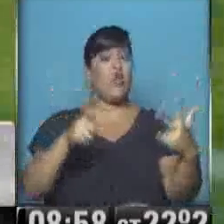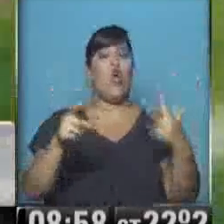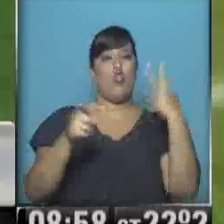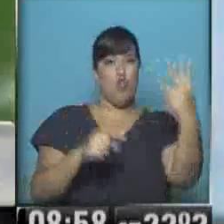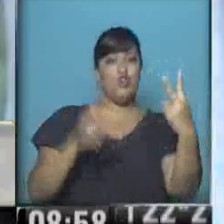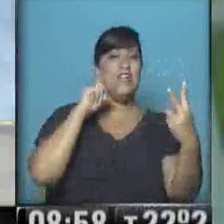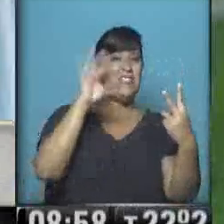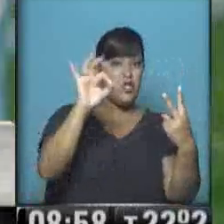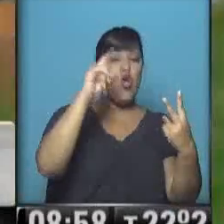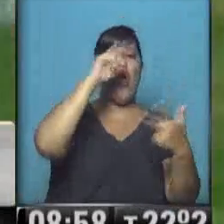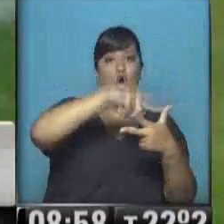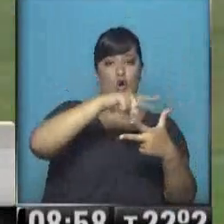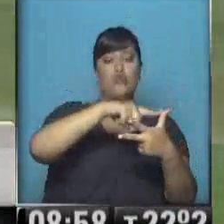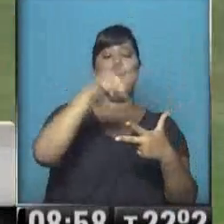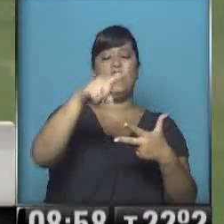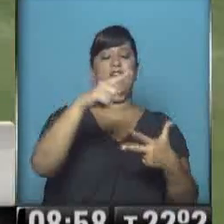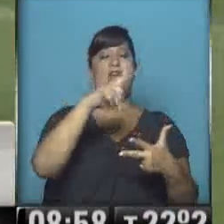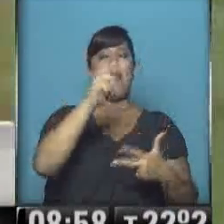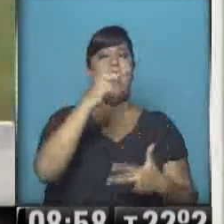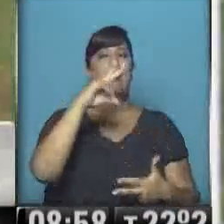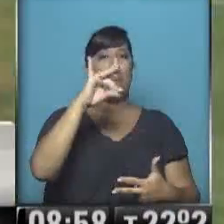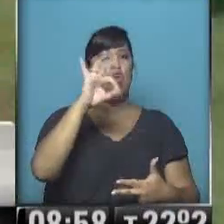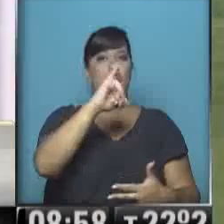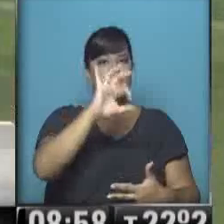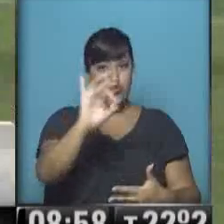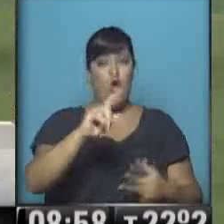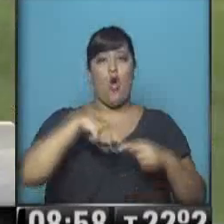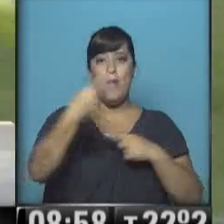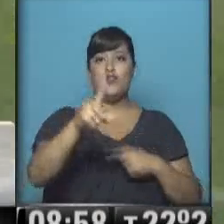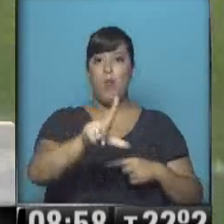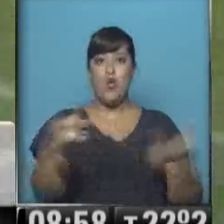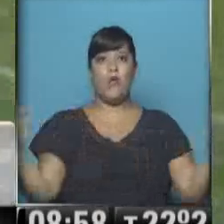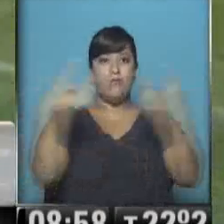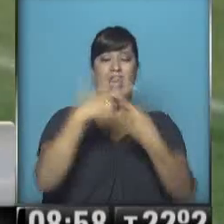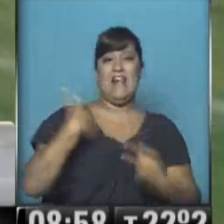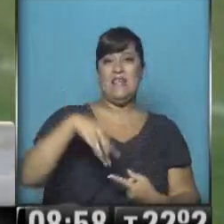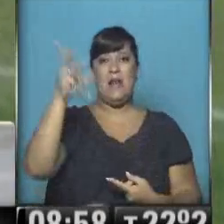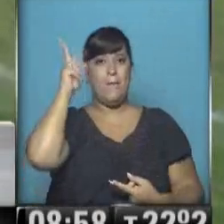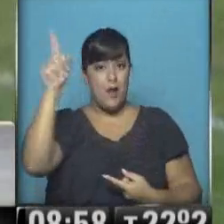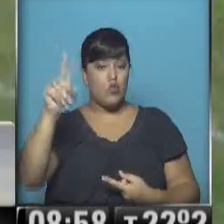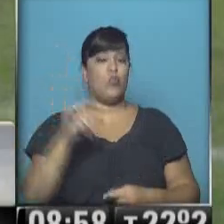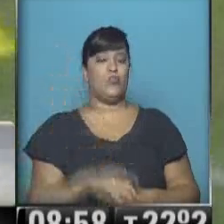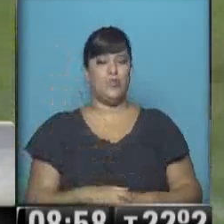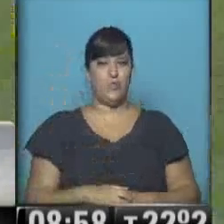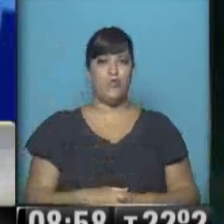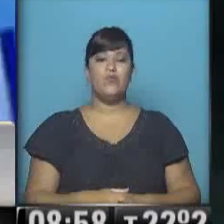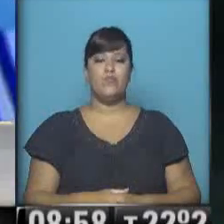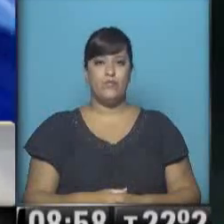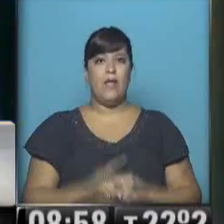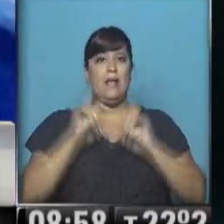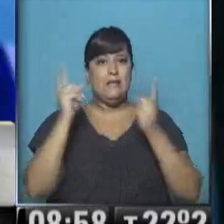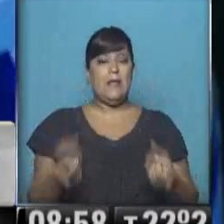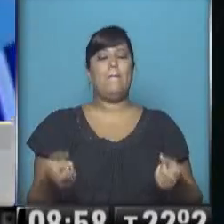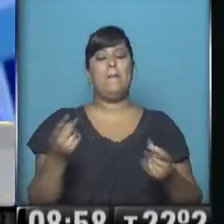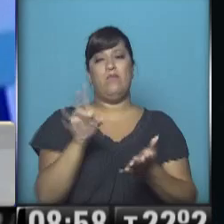Gio y 1 de Facundo Cardoso, va a estar enfrentando el próximo lunes a Perú, el tercero de este grupo. Recordamos que